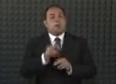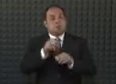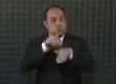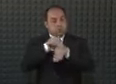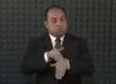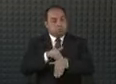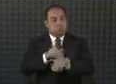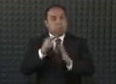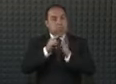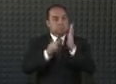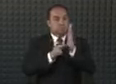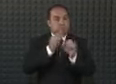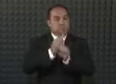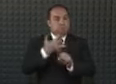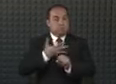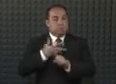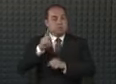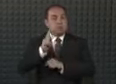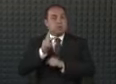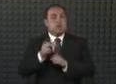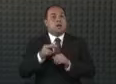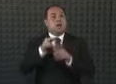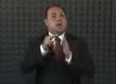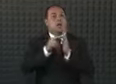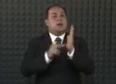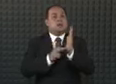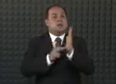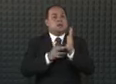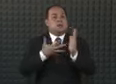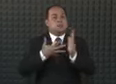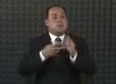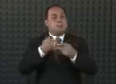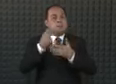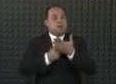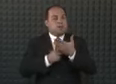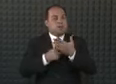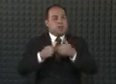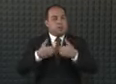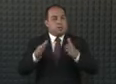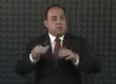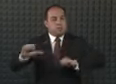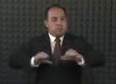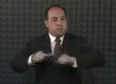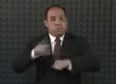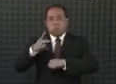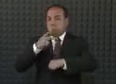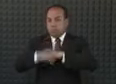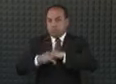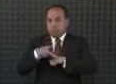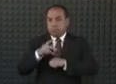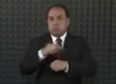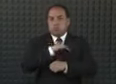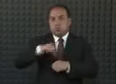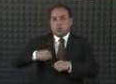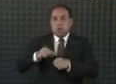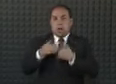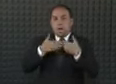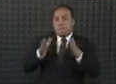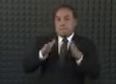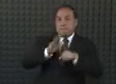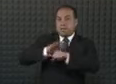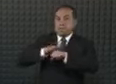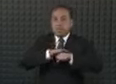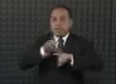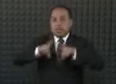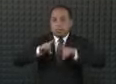de hoy. Pero estos lineamientos, como ustedes saben, en el marco de reactivar sin arriesgar, pues los vamos modificando conforme vemos mejorías. Esta semana por lo menos no estamos